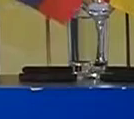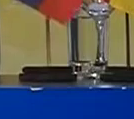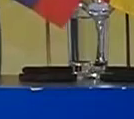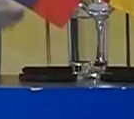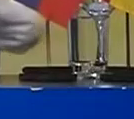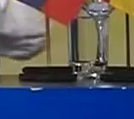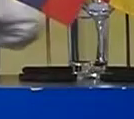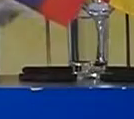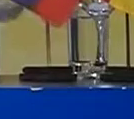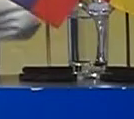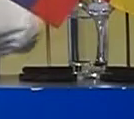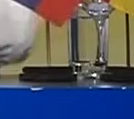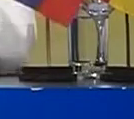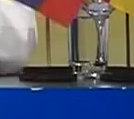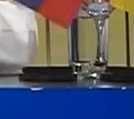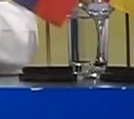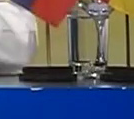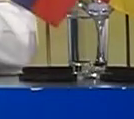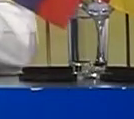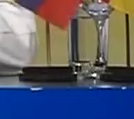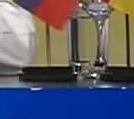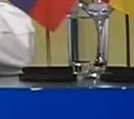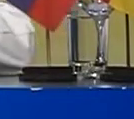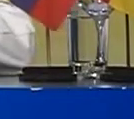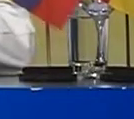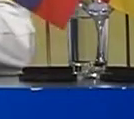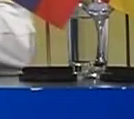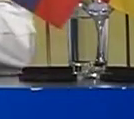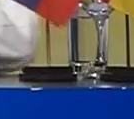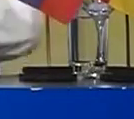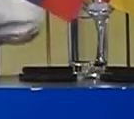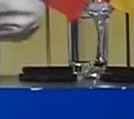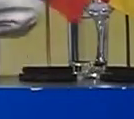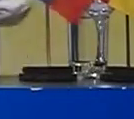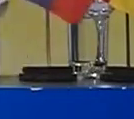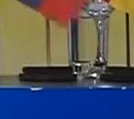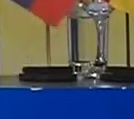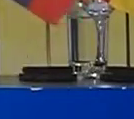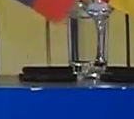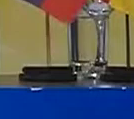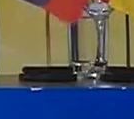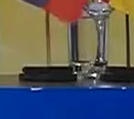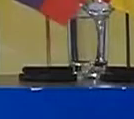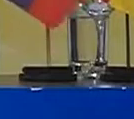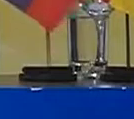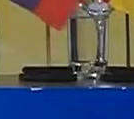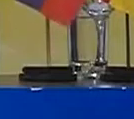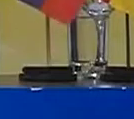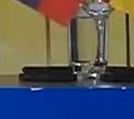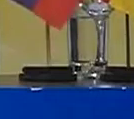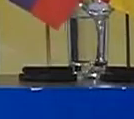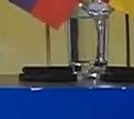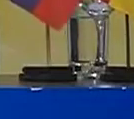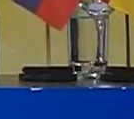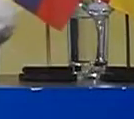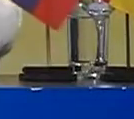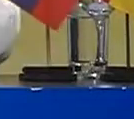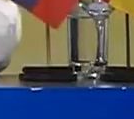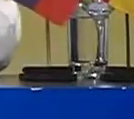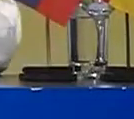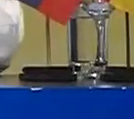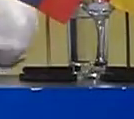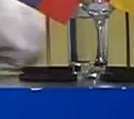Dios verdadero, hizo que se convirtió al Señor, pero no se había convertido a nada. Y después quería comprar, quería hacer